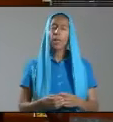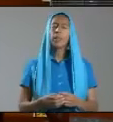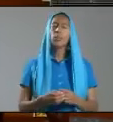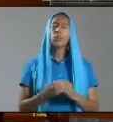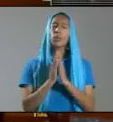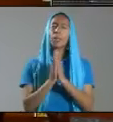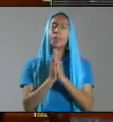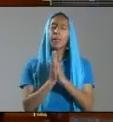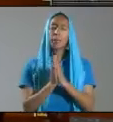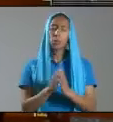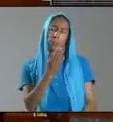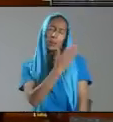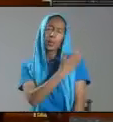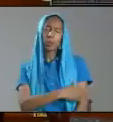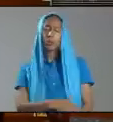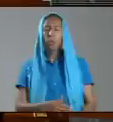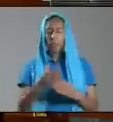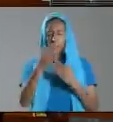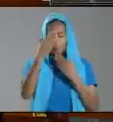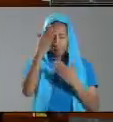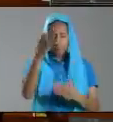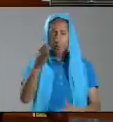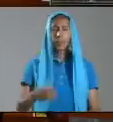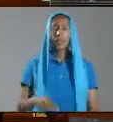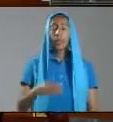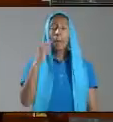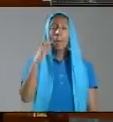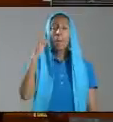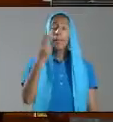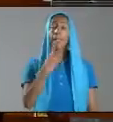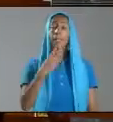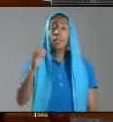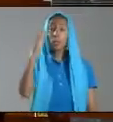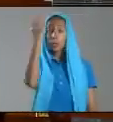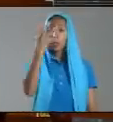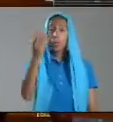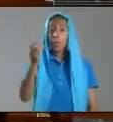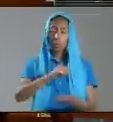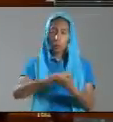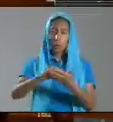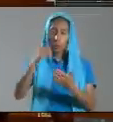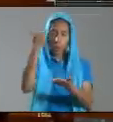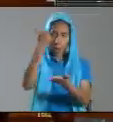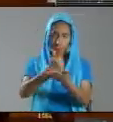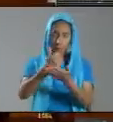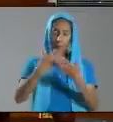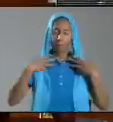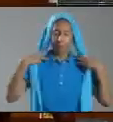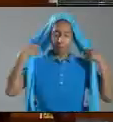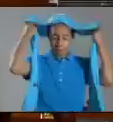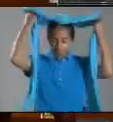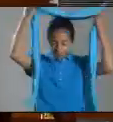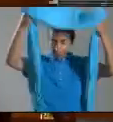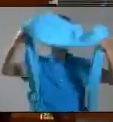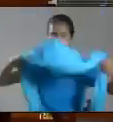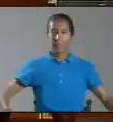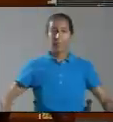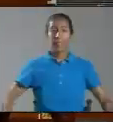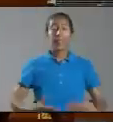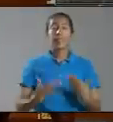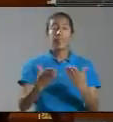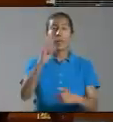Hijo, y gracias, Espíritu Santo. Amén, amén y amén. Dele un aplauso al Rey bendito. El